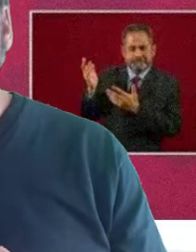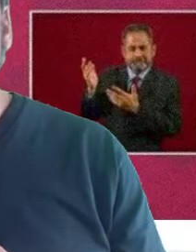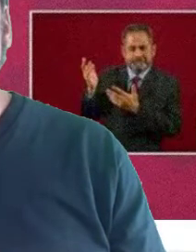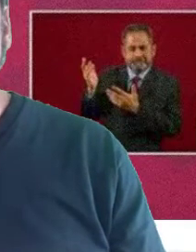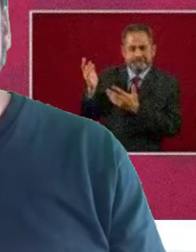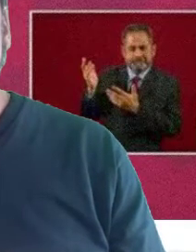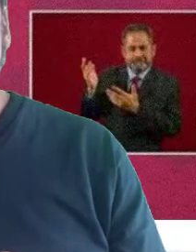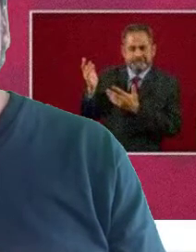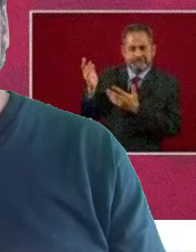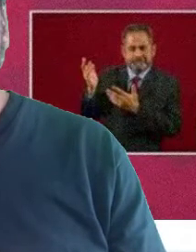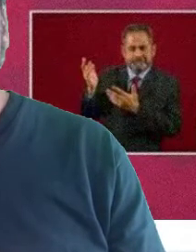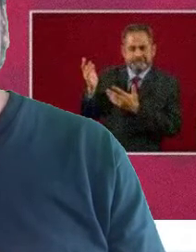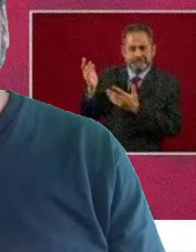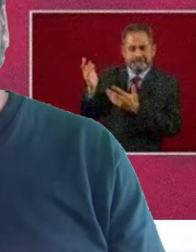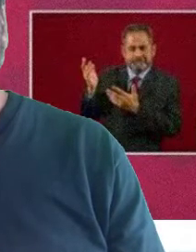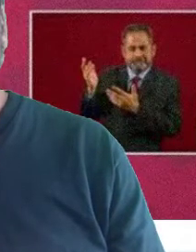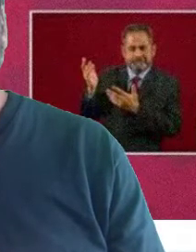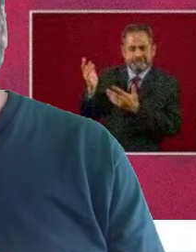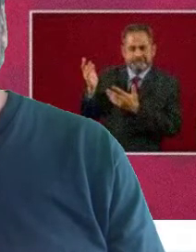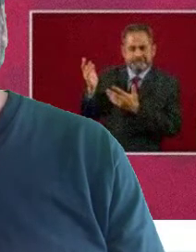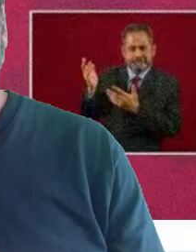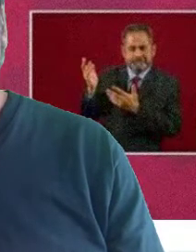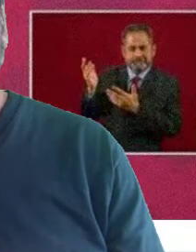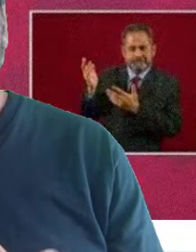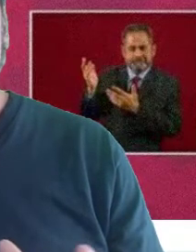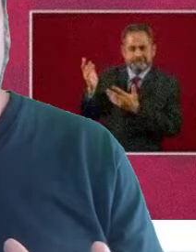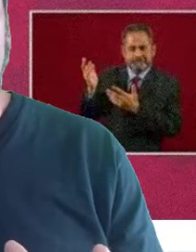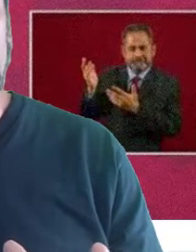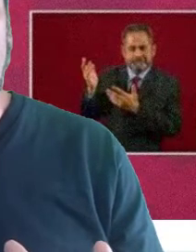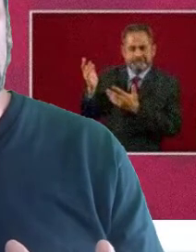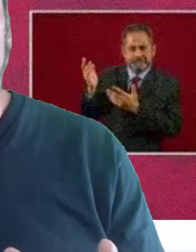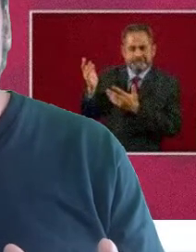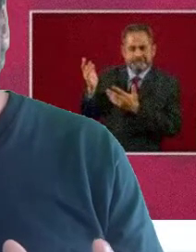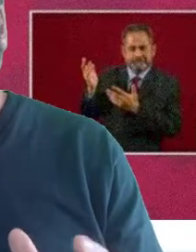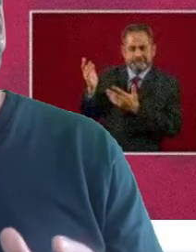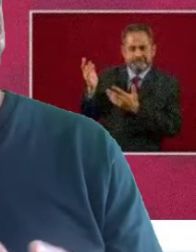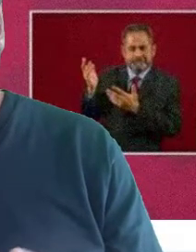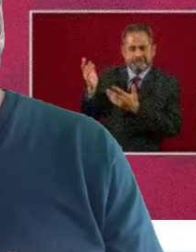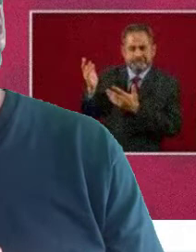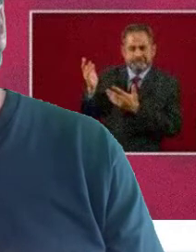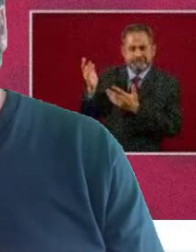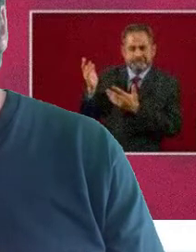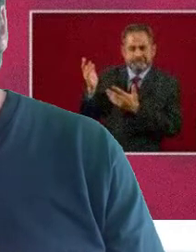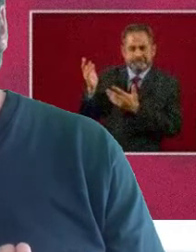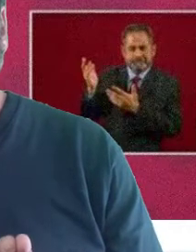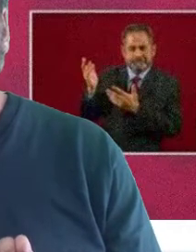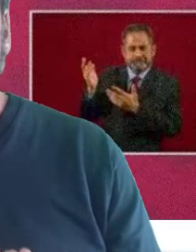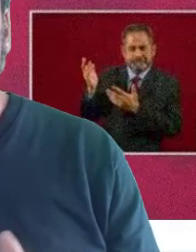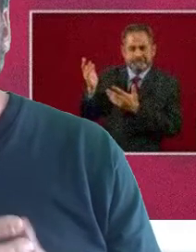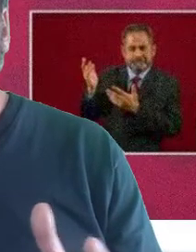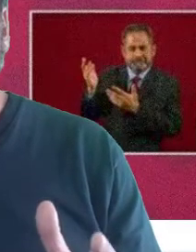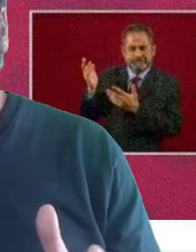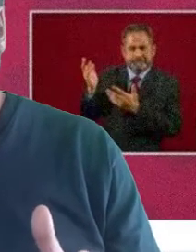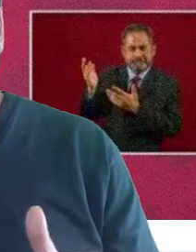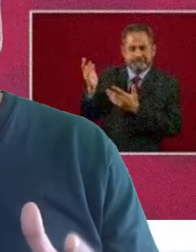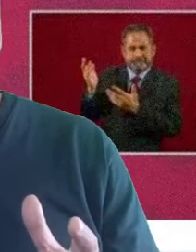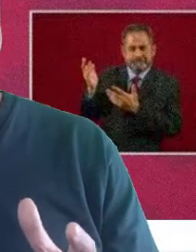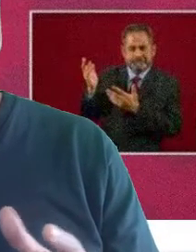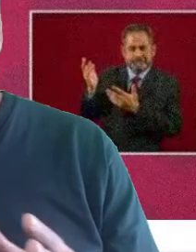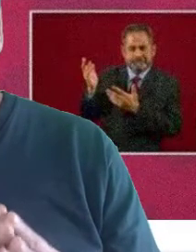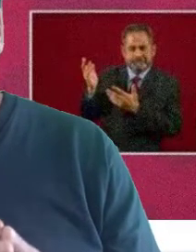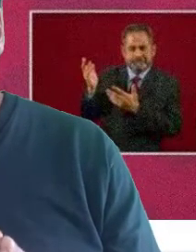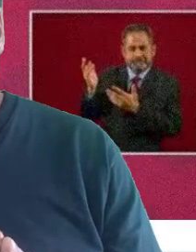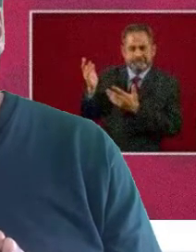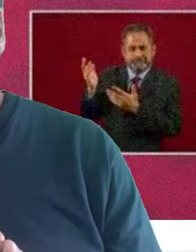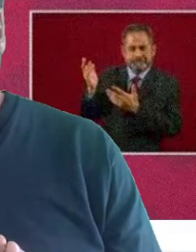que los políticos o gobernantes deben de ser así como se nos mostró durante tanto sexenio que son décadas que